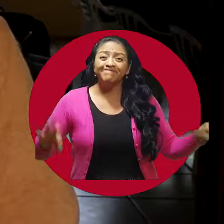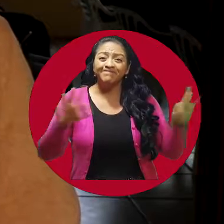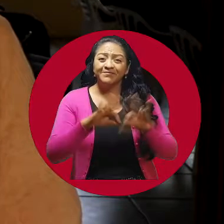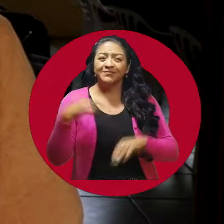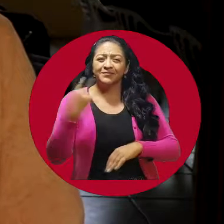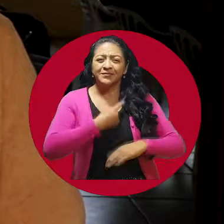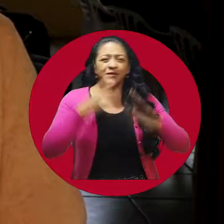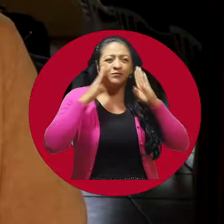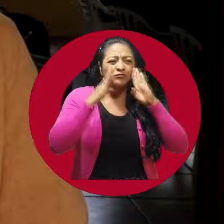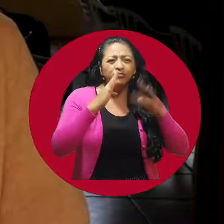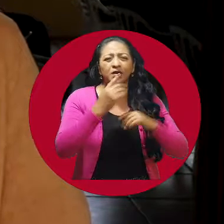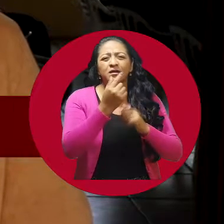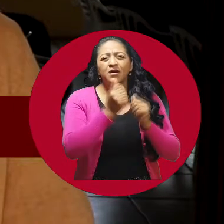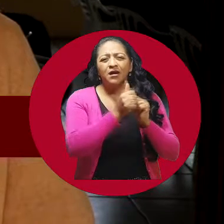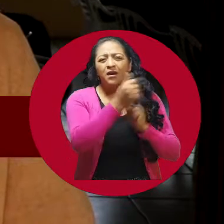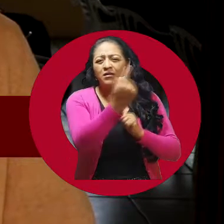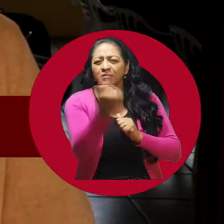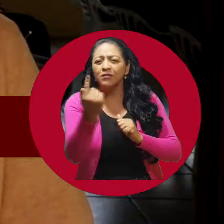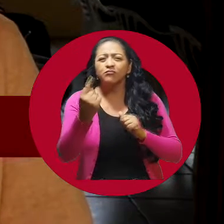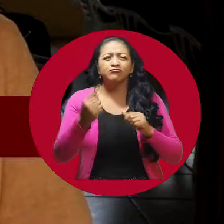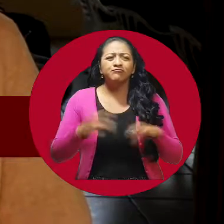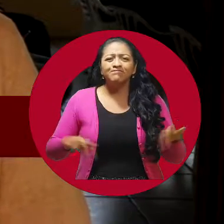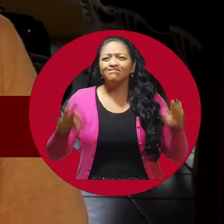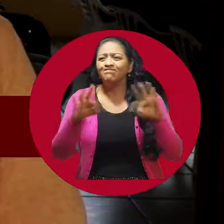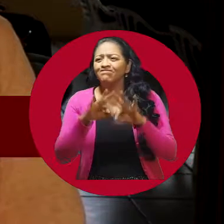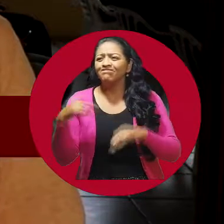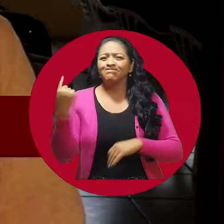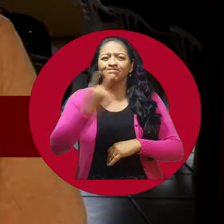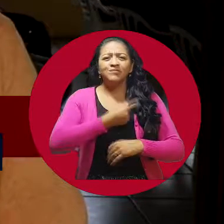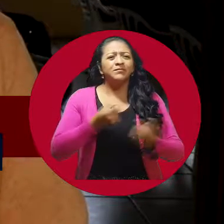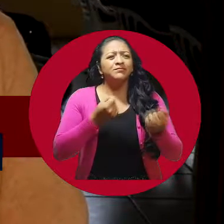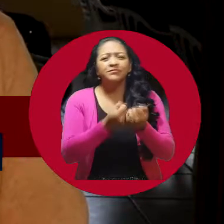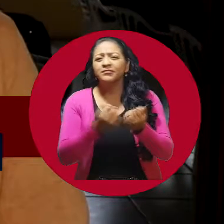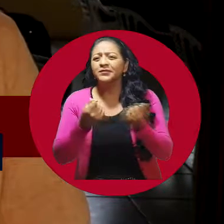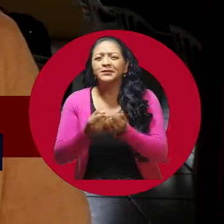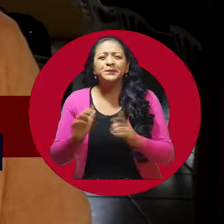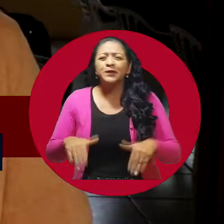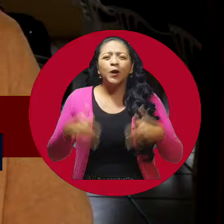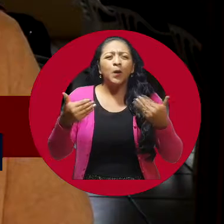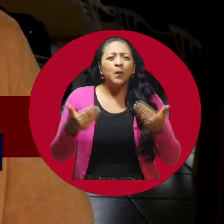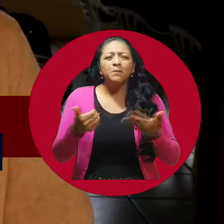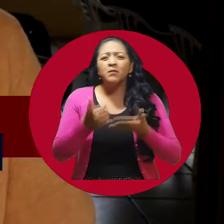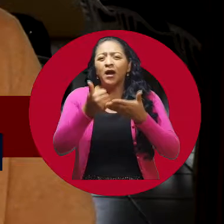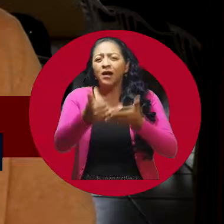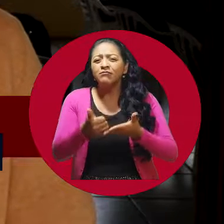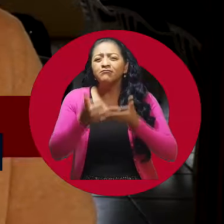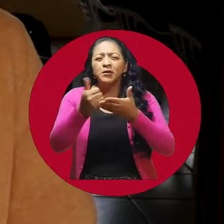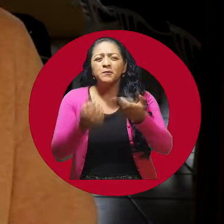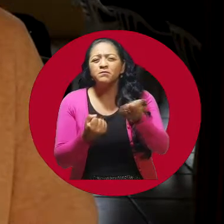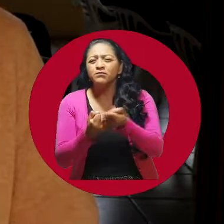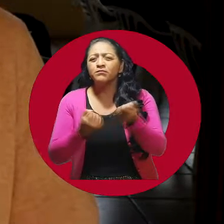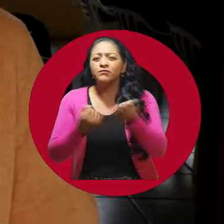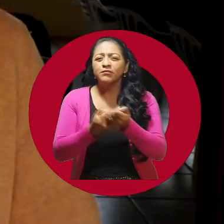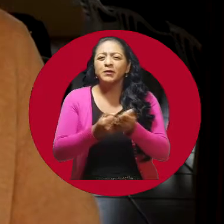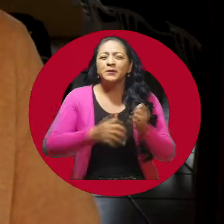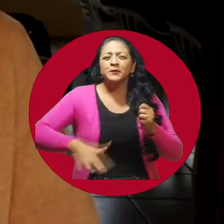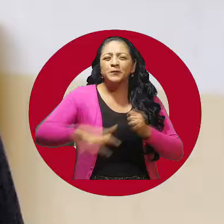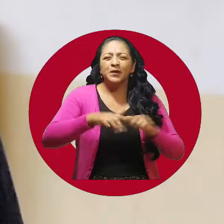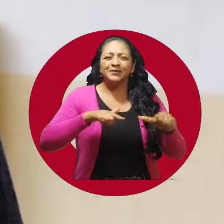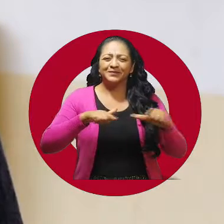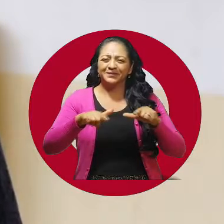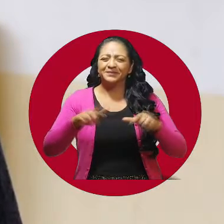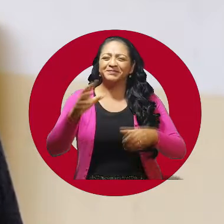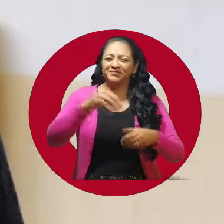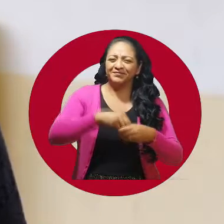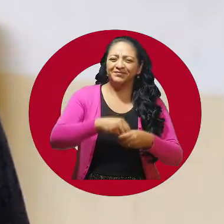esta situación desde cada uno de los diferentes espacios, ¿cuál sería el aporte y cómo ir construyendo el trabajo en cada una de las parroquias?